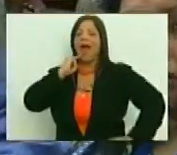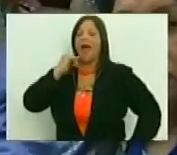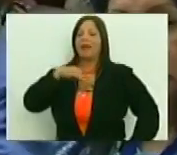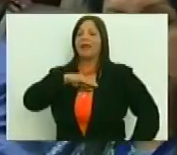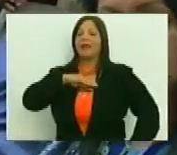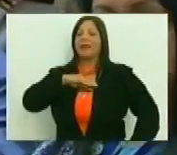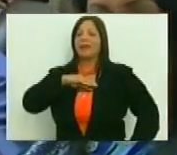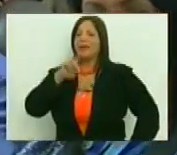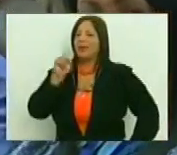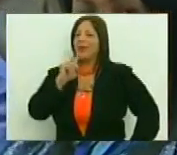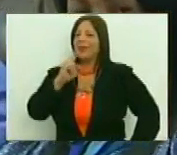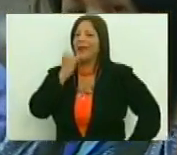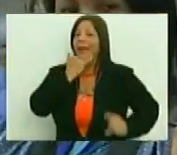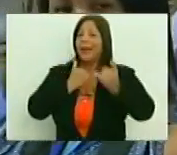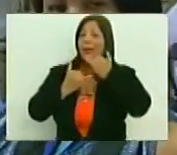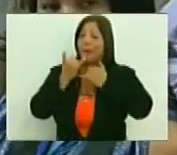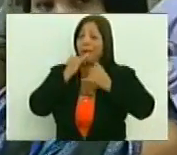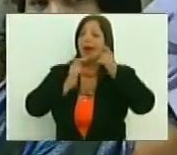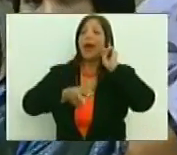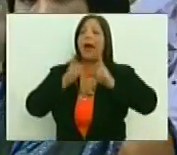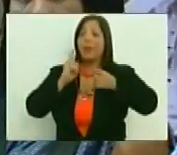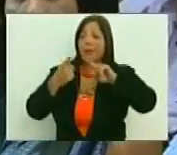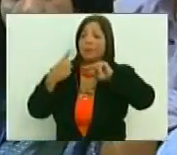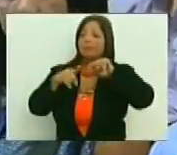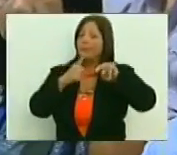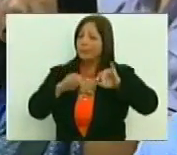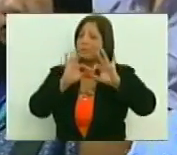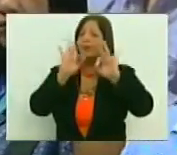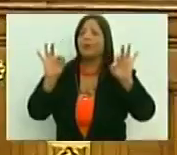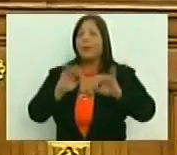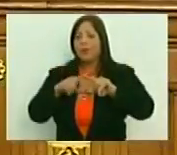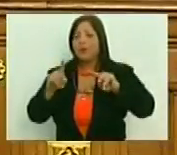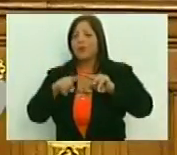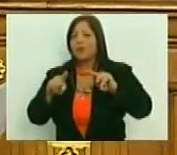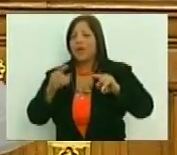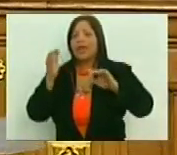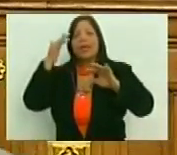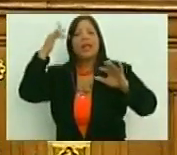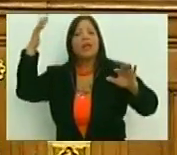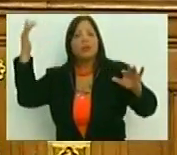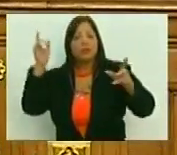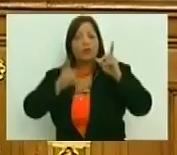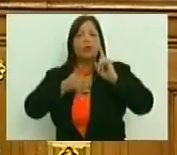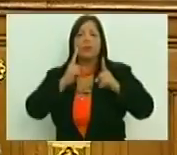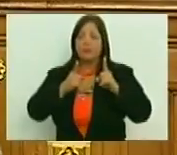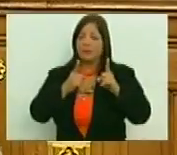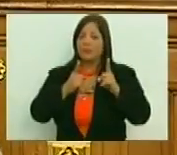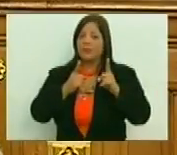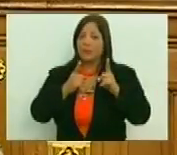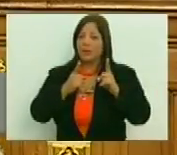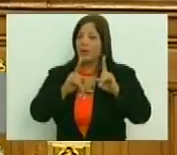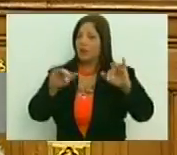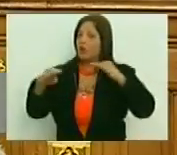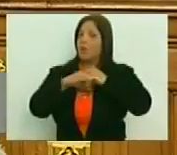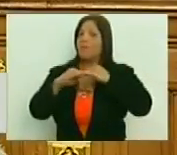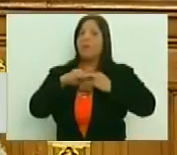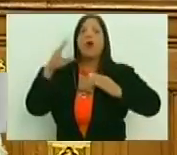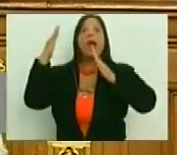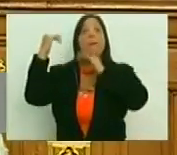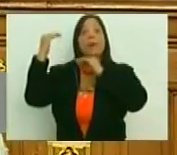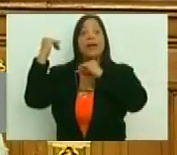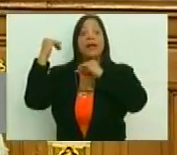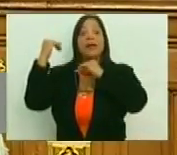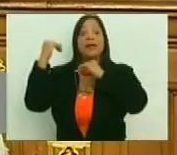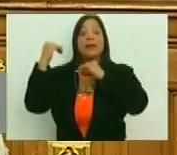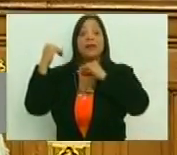no exentos de errores de las operaciones lógicas y de la ilusión. No es lo mismo tener esperanza que tener